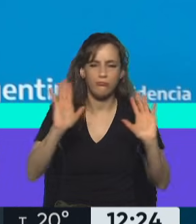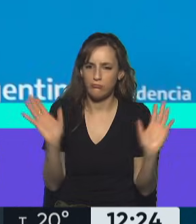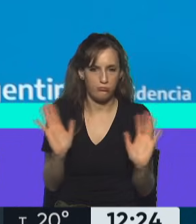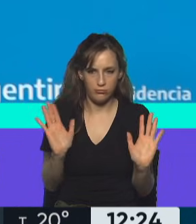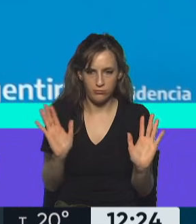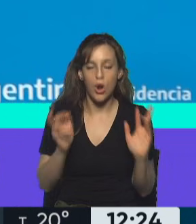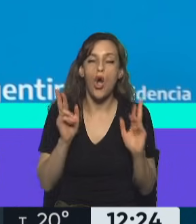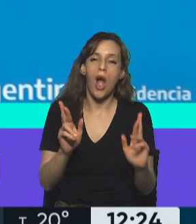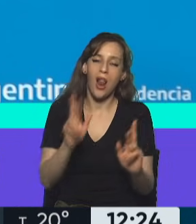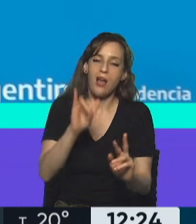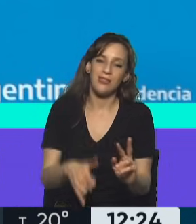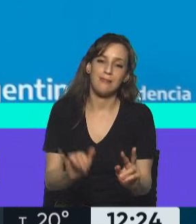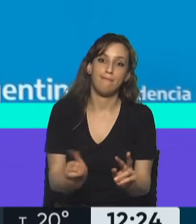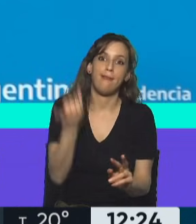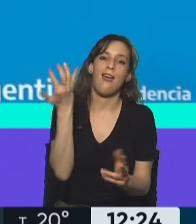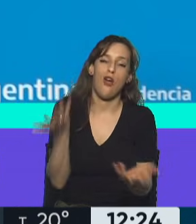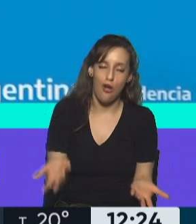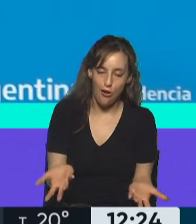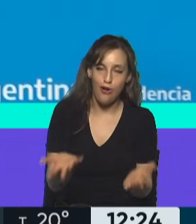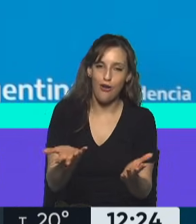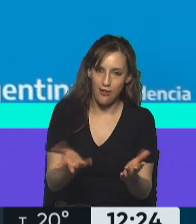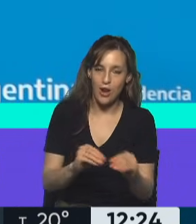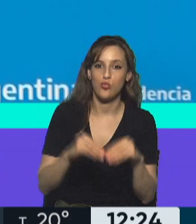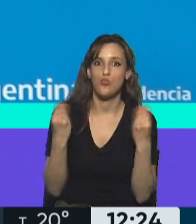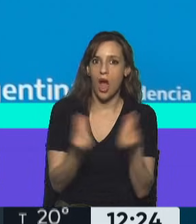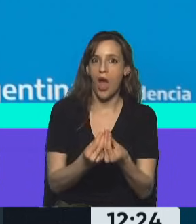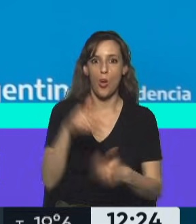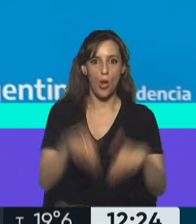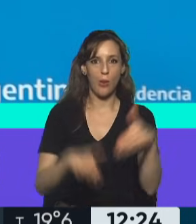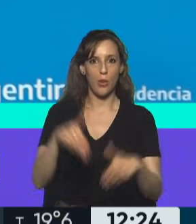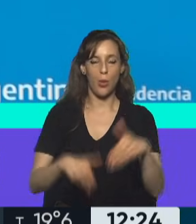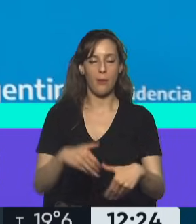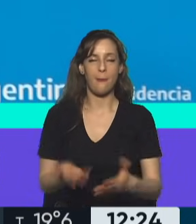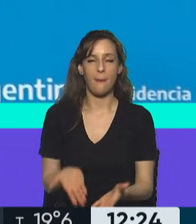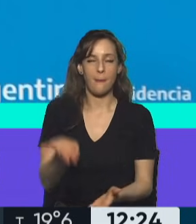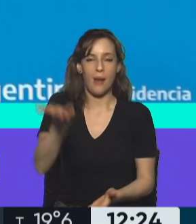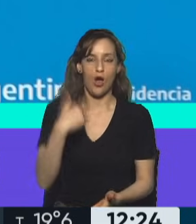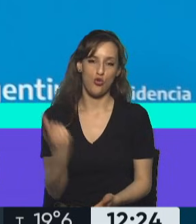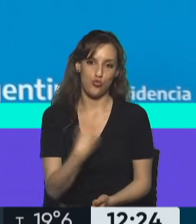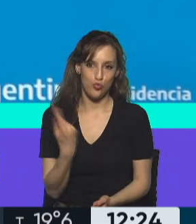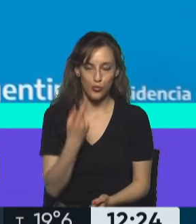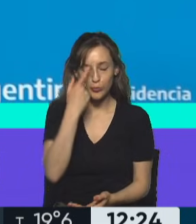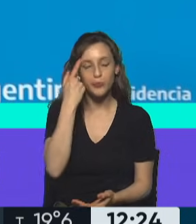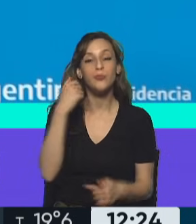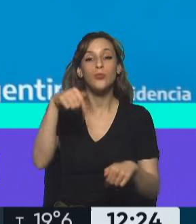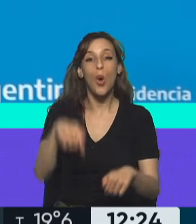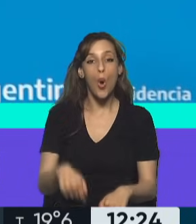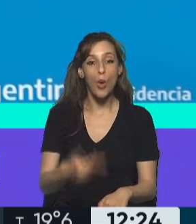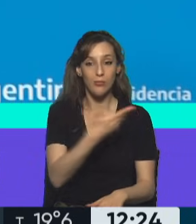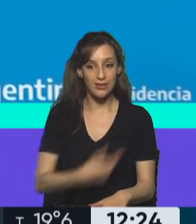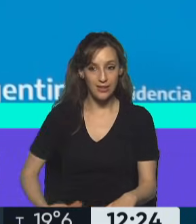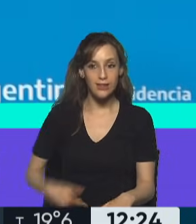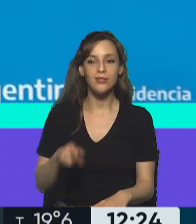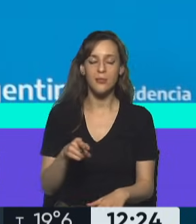mejor, obviamente, y con otros resultados, porque entendemos que durante todo este tiempo logramos escuchar, hoy el presidente está haciendo